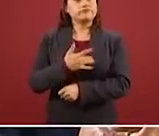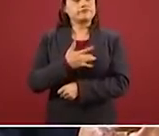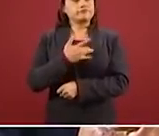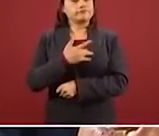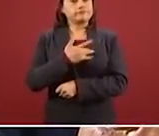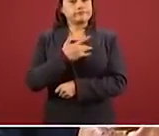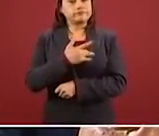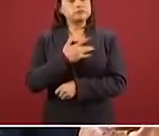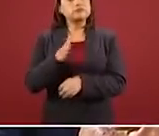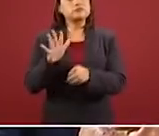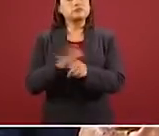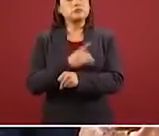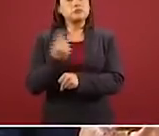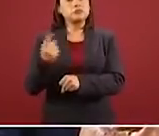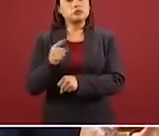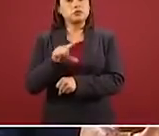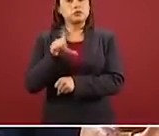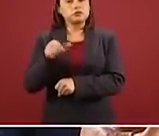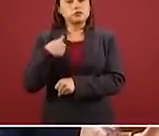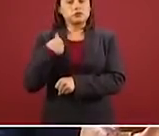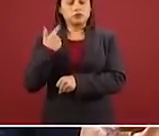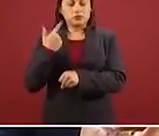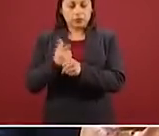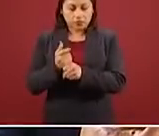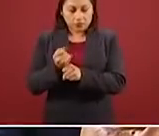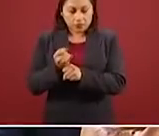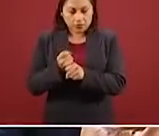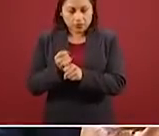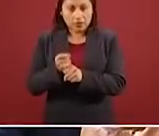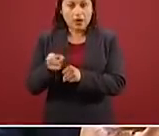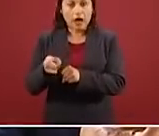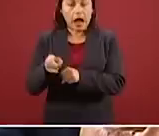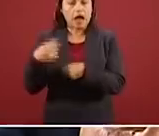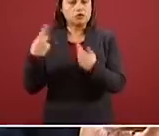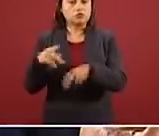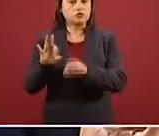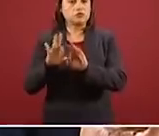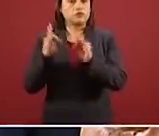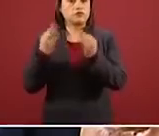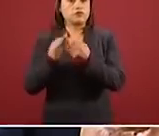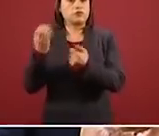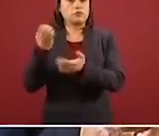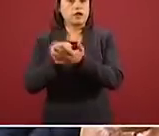era una clase de economía. Esto lo respaldó